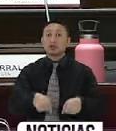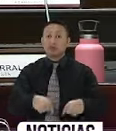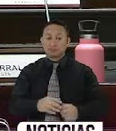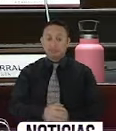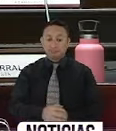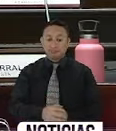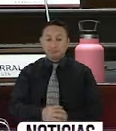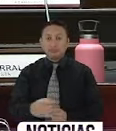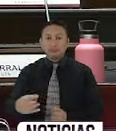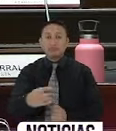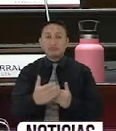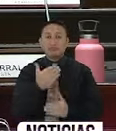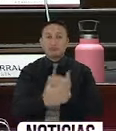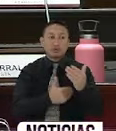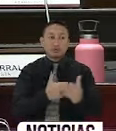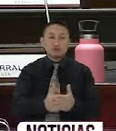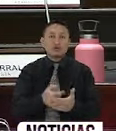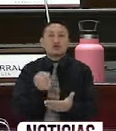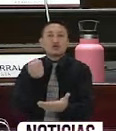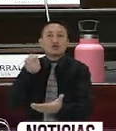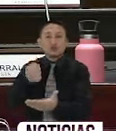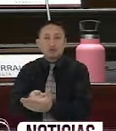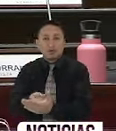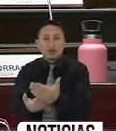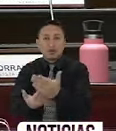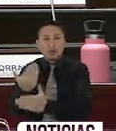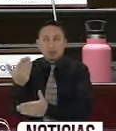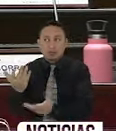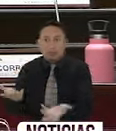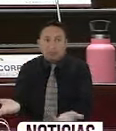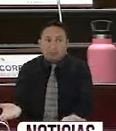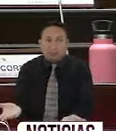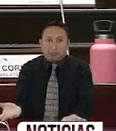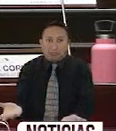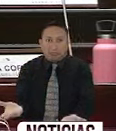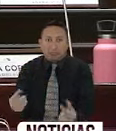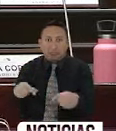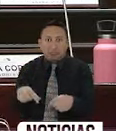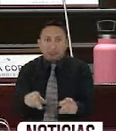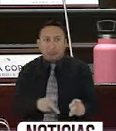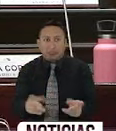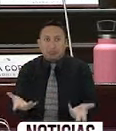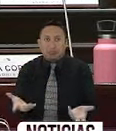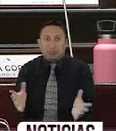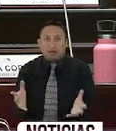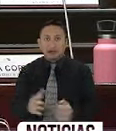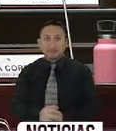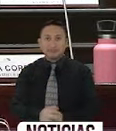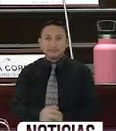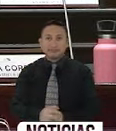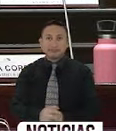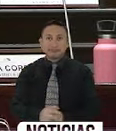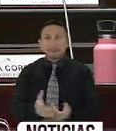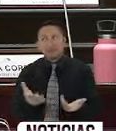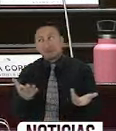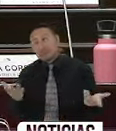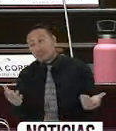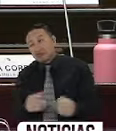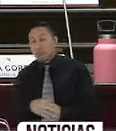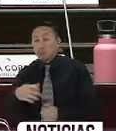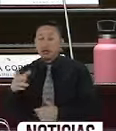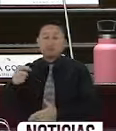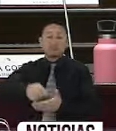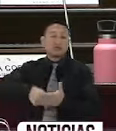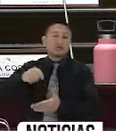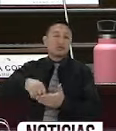ningún proceso de adquisición nuevo sobre la base de este plan. Alguna contratación para la compra de equipos y